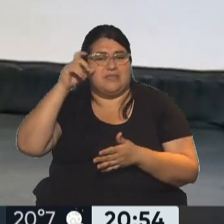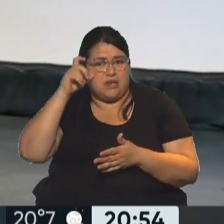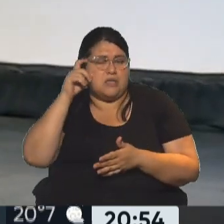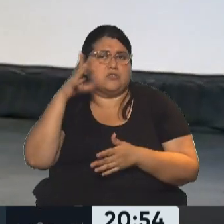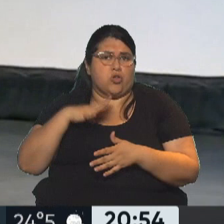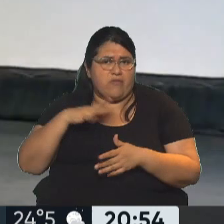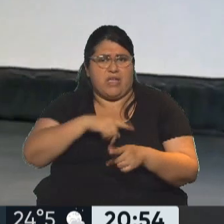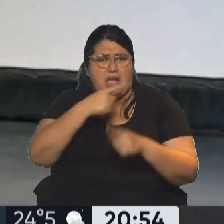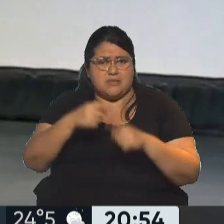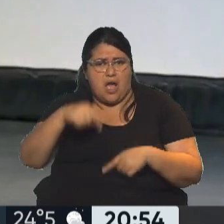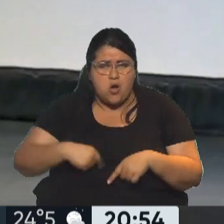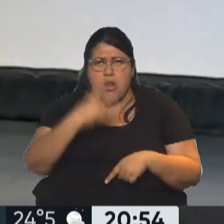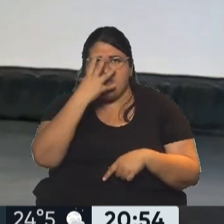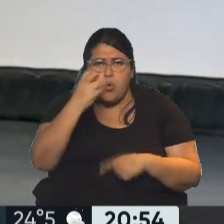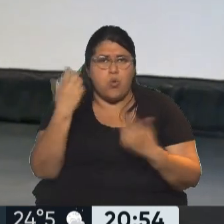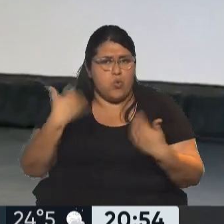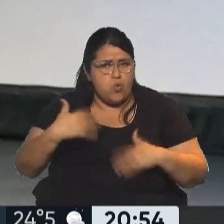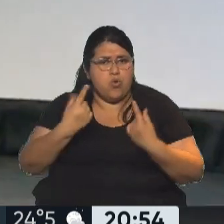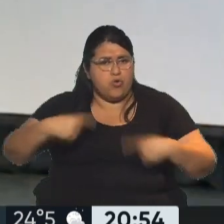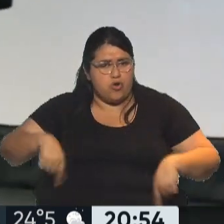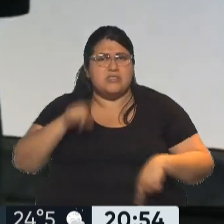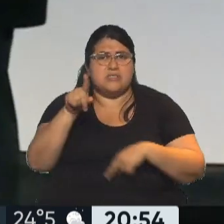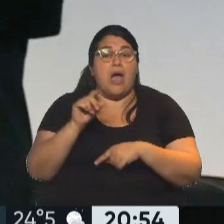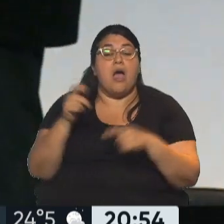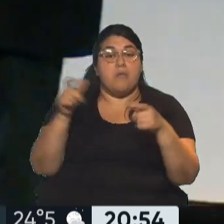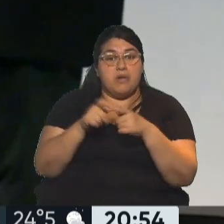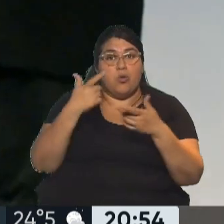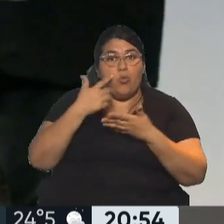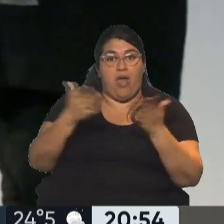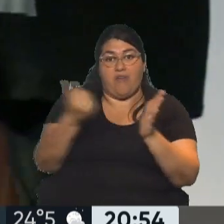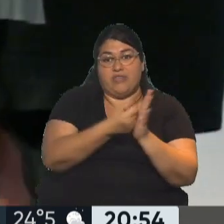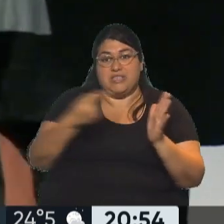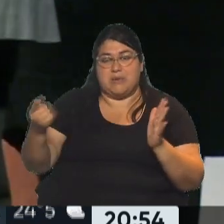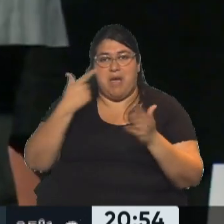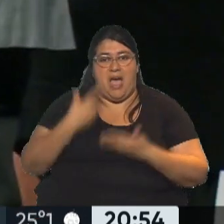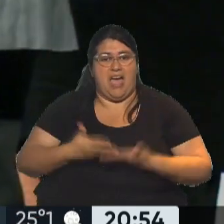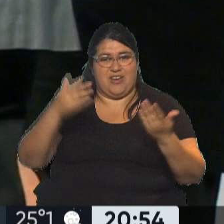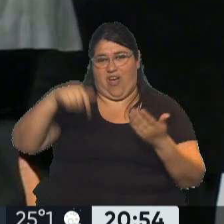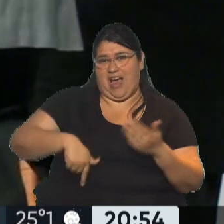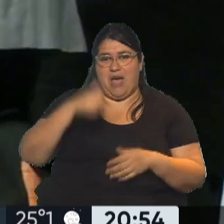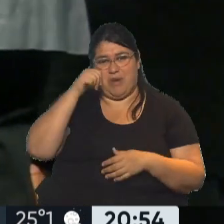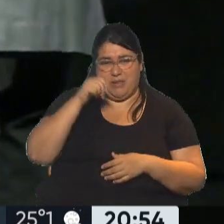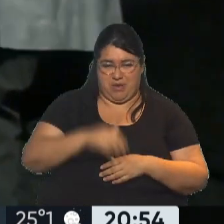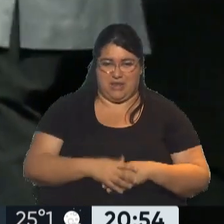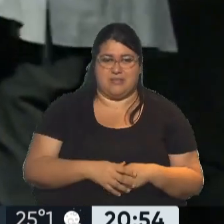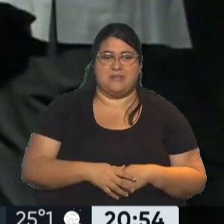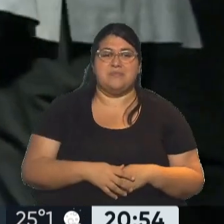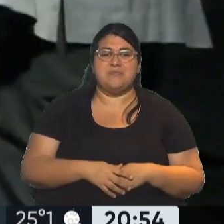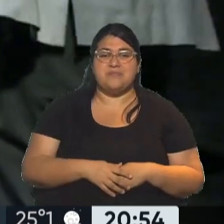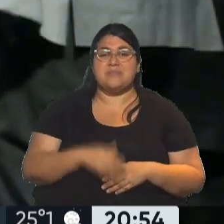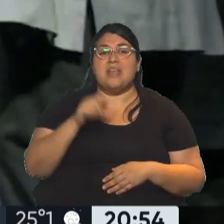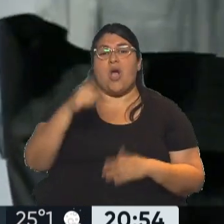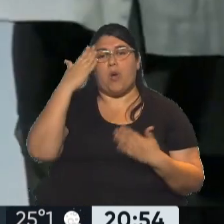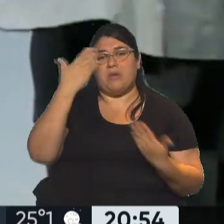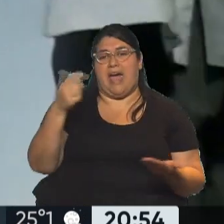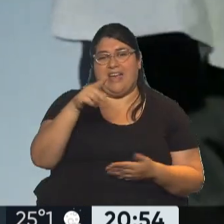las audiencias y que tuvo el condimento especial de proyectarse este fin de semana acá, en casa, en Argentina, en Mar del Plata, en el